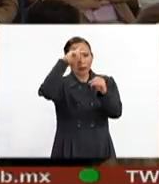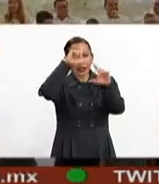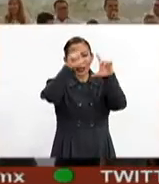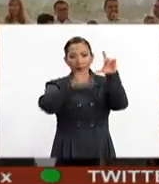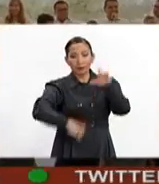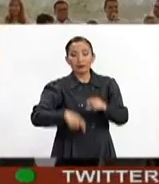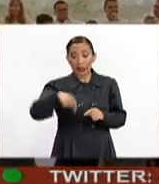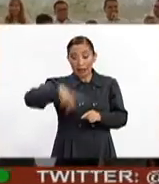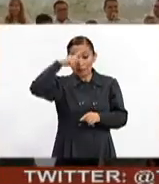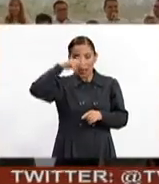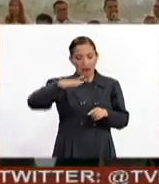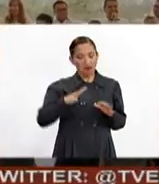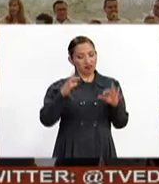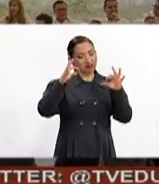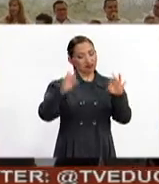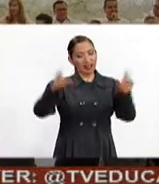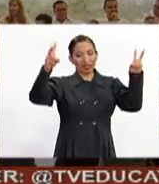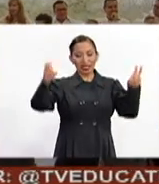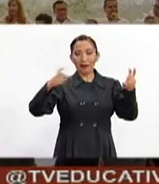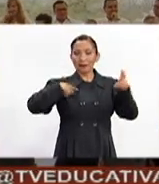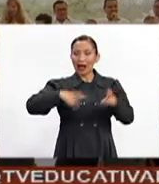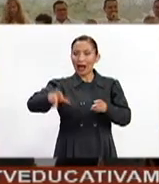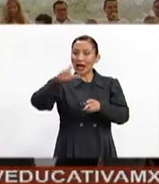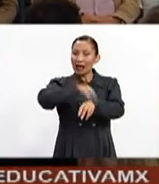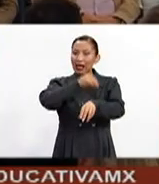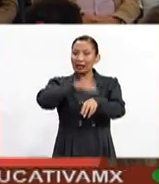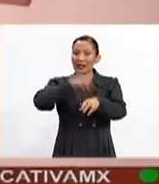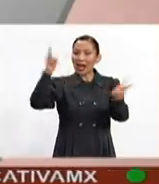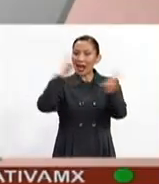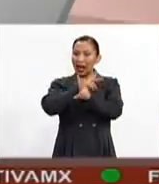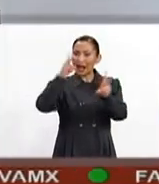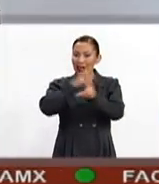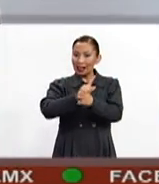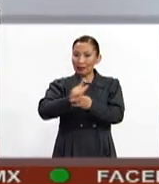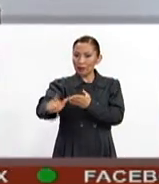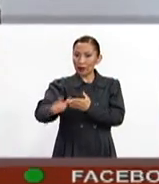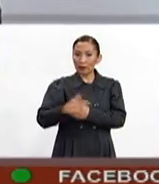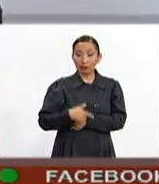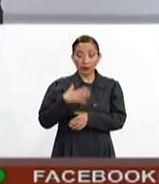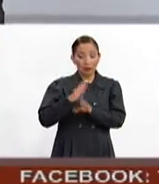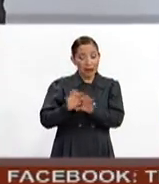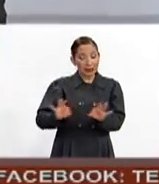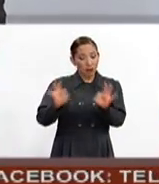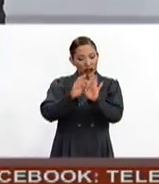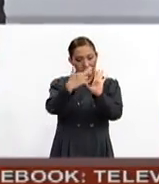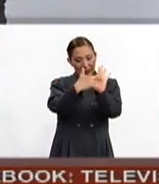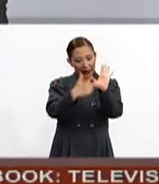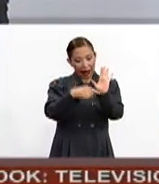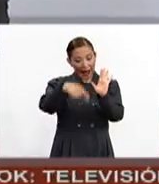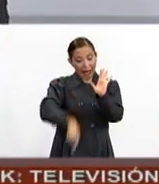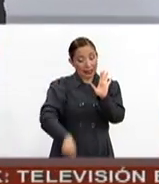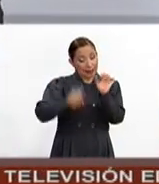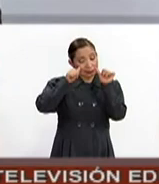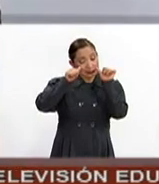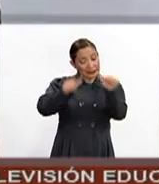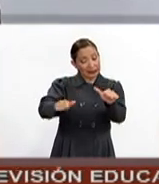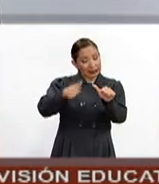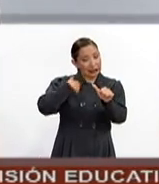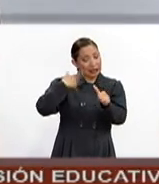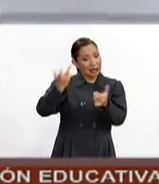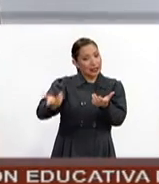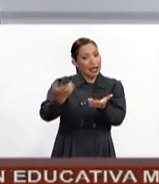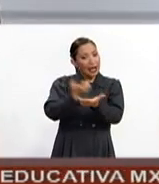país. México se consolida en materia de energía eólica. Que la principal política social y la principal